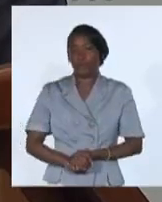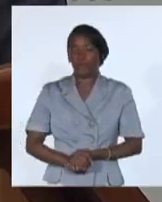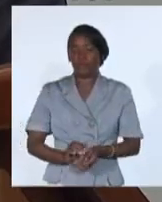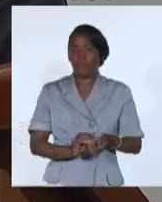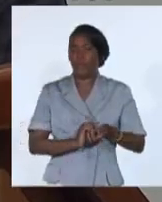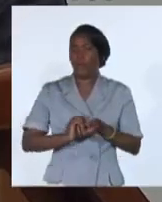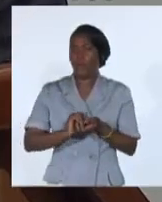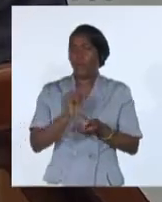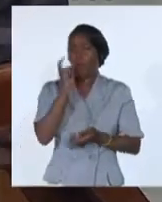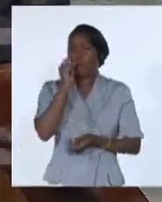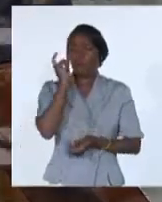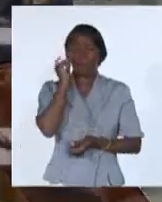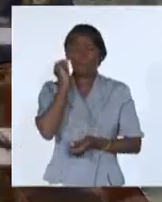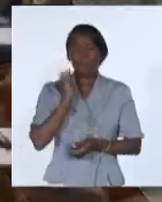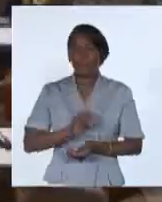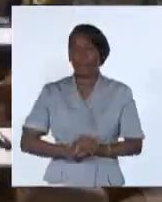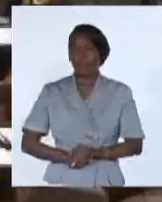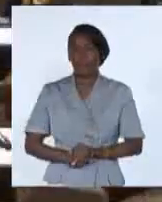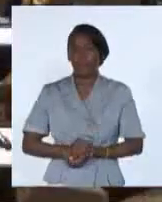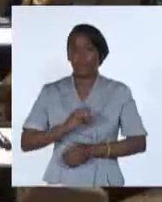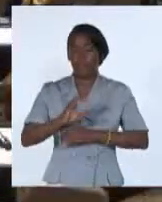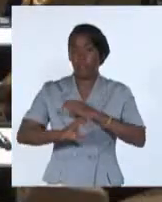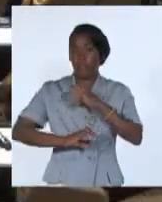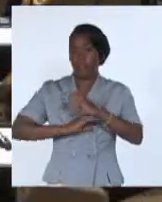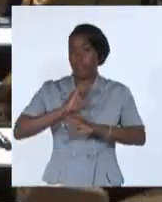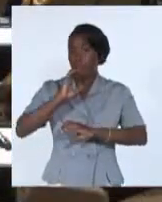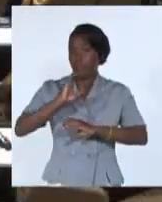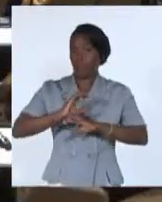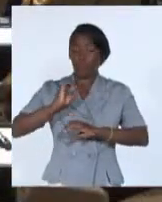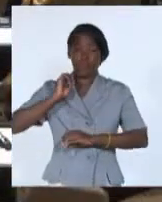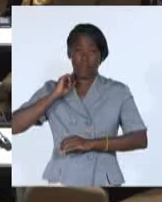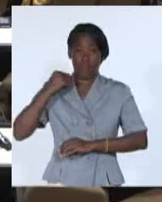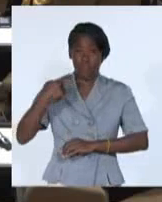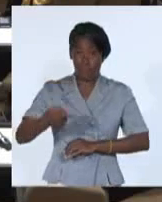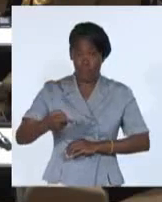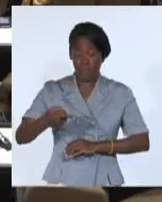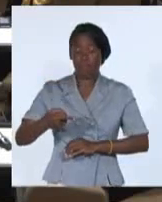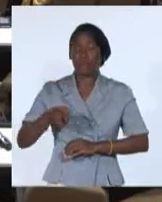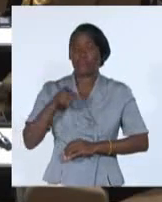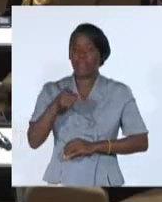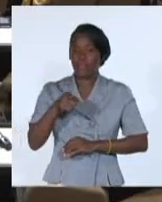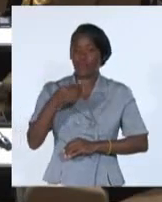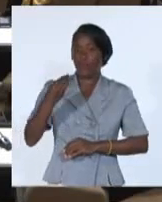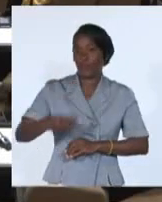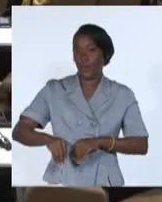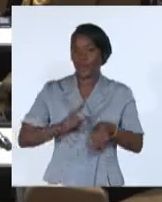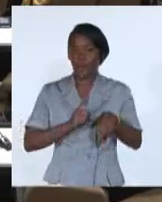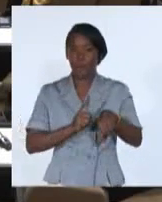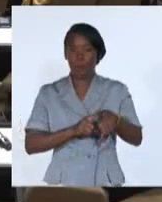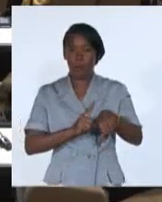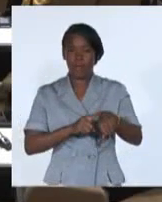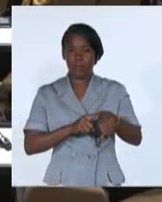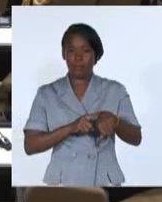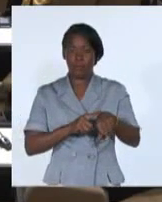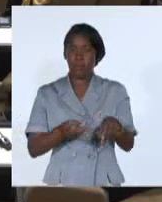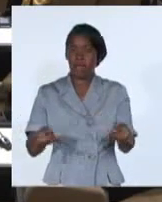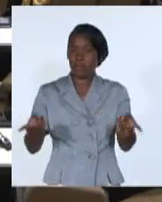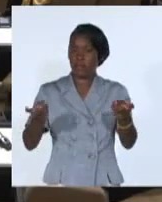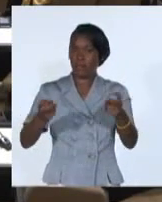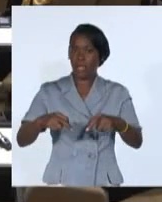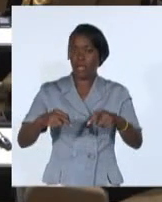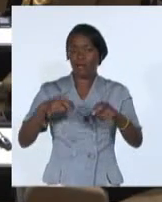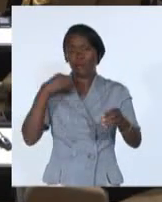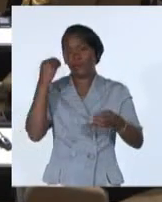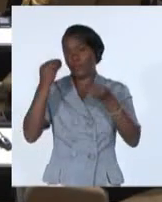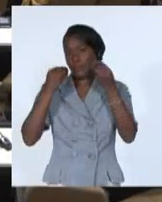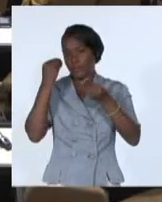La cumbre próxima y la del próximo año son verdaderas oportunidades para reformular el